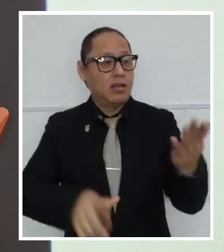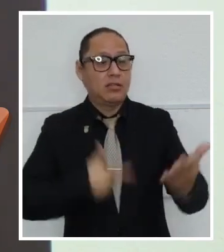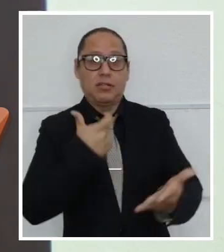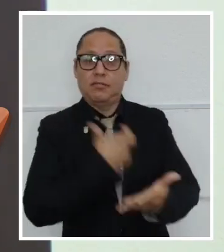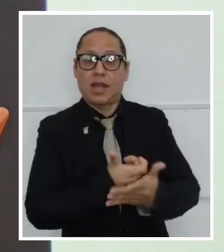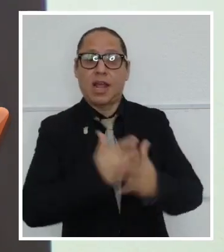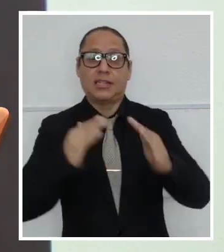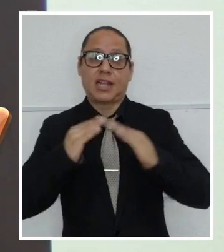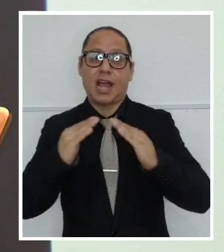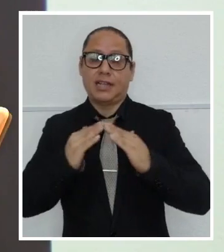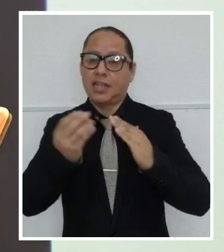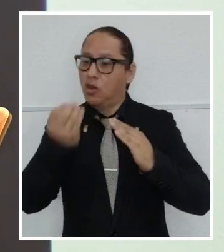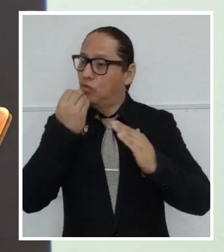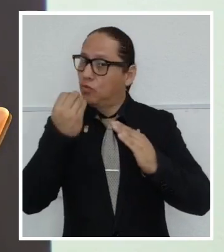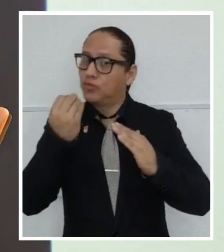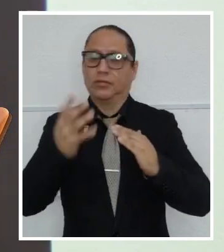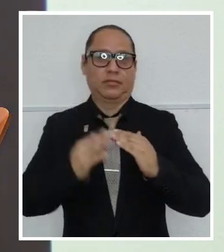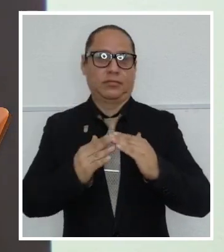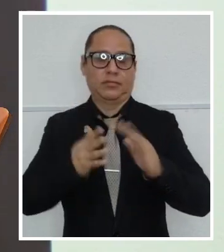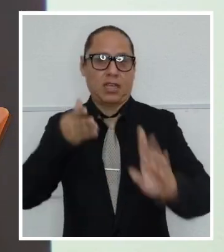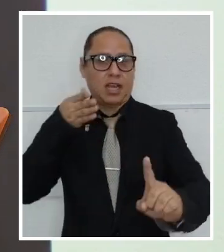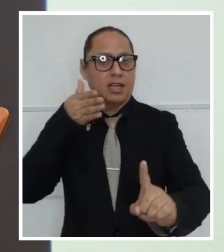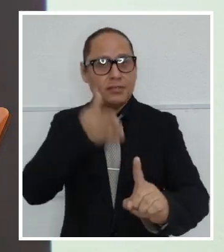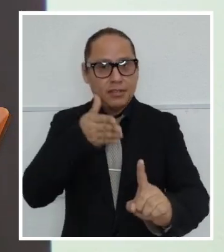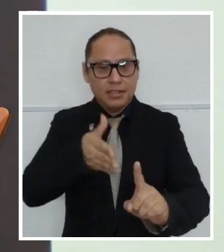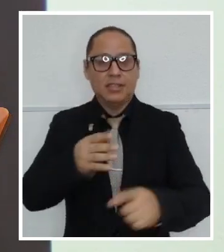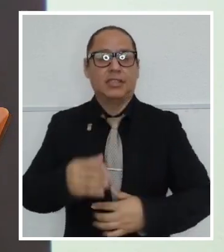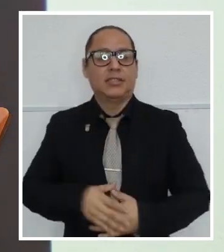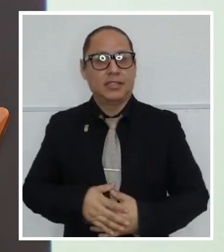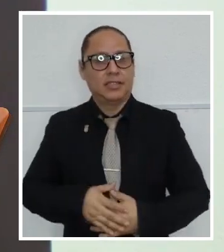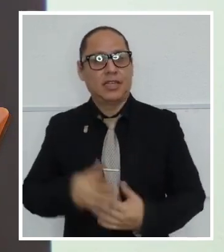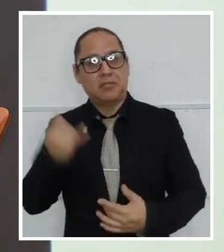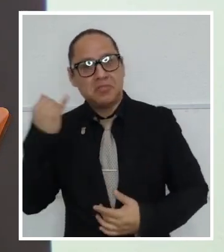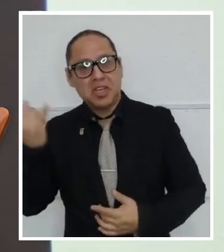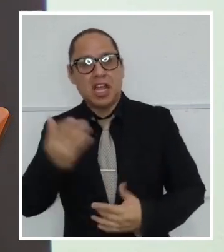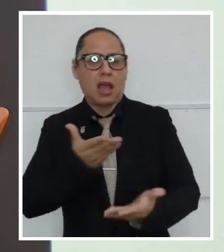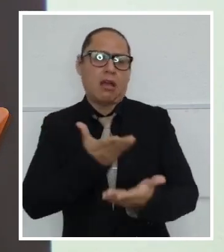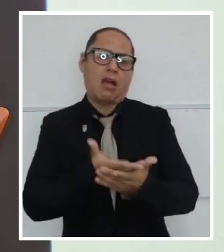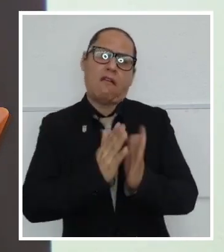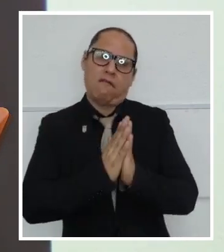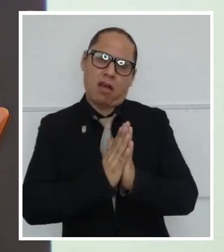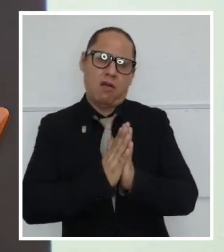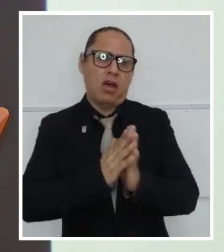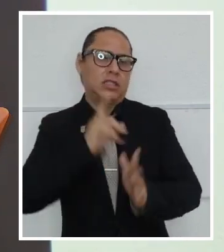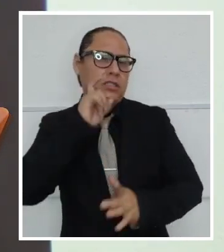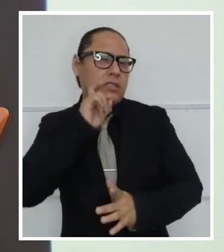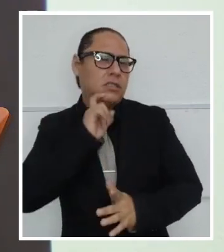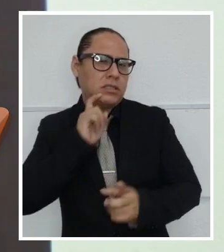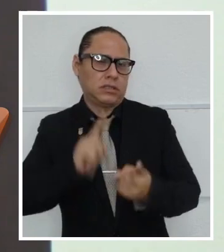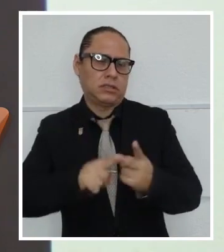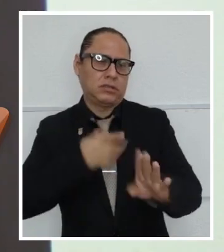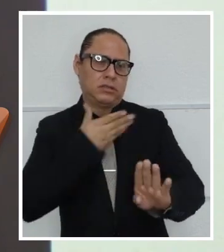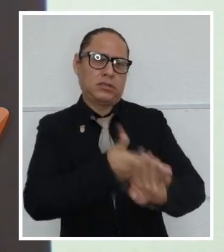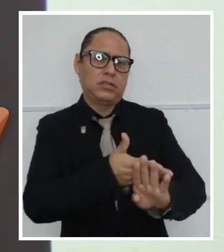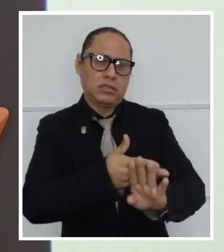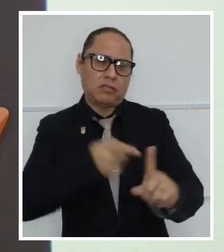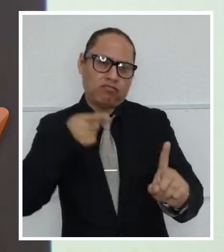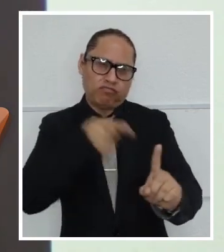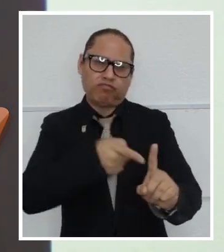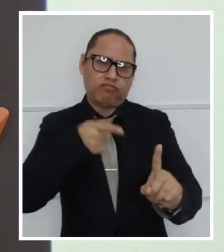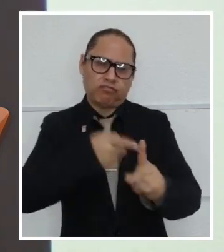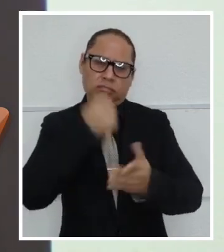nuestro país que nuestra meta sea erradicar los favores sexuales el hostigamiento la violencia